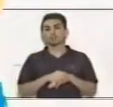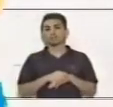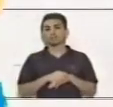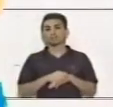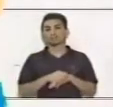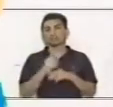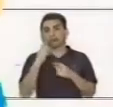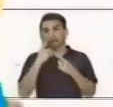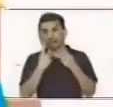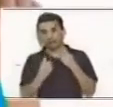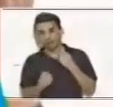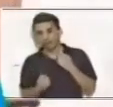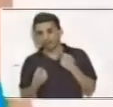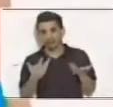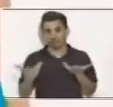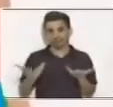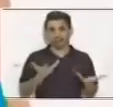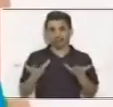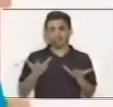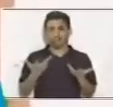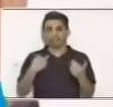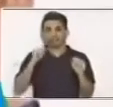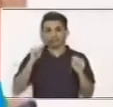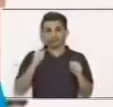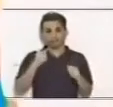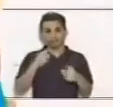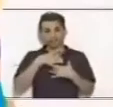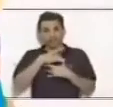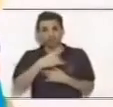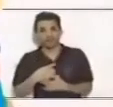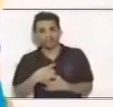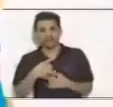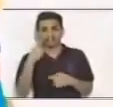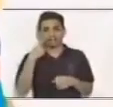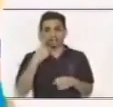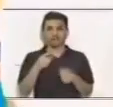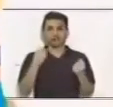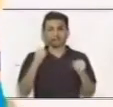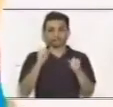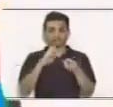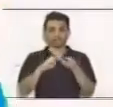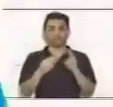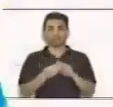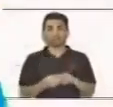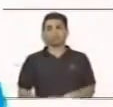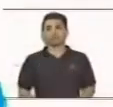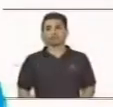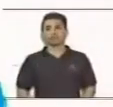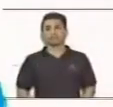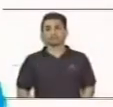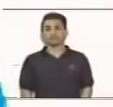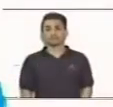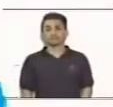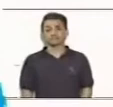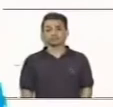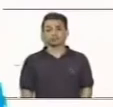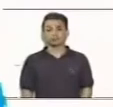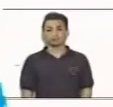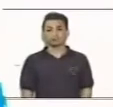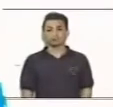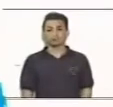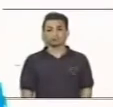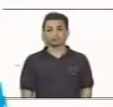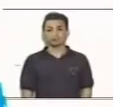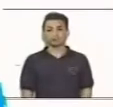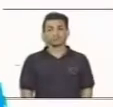más atractiva, más dinámica, que nos llame la atención de hacer matemática. Los invito a que consigan en ese